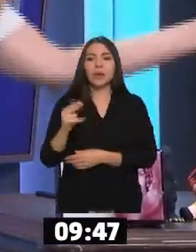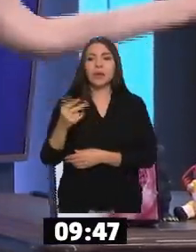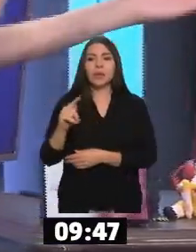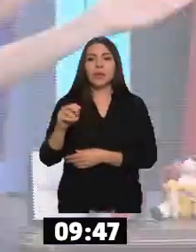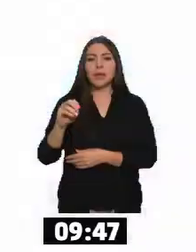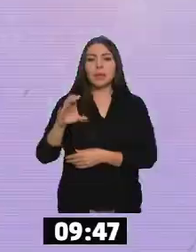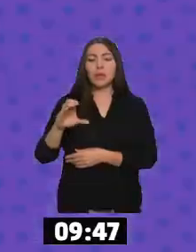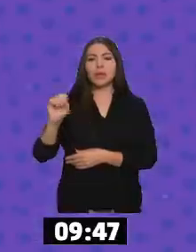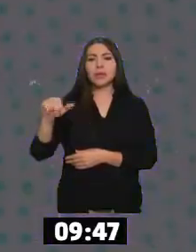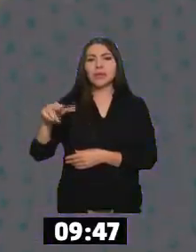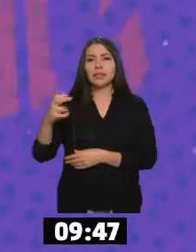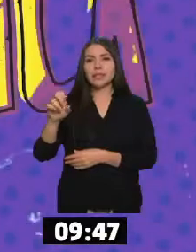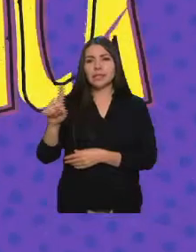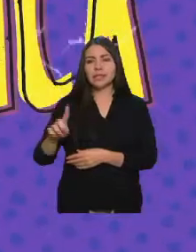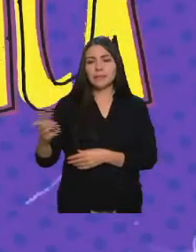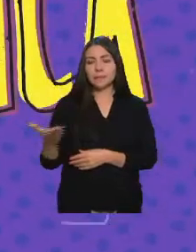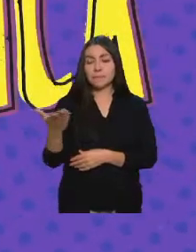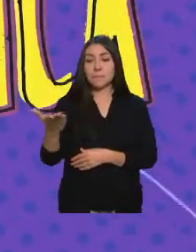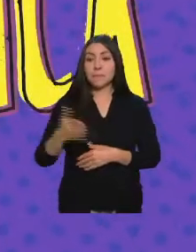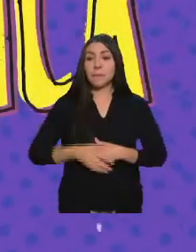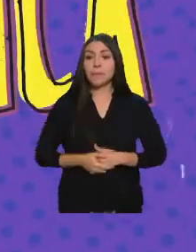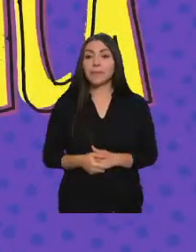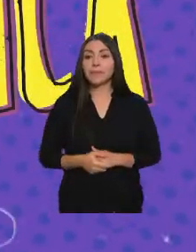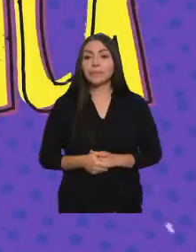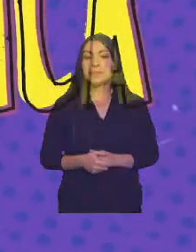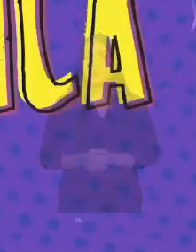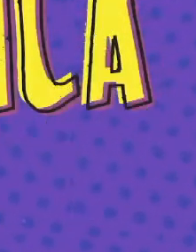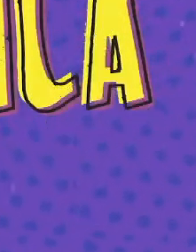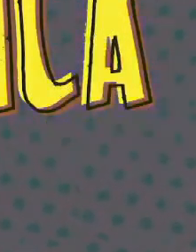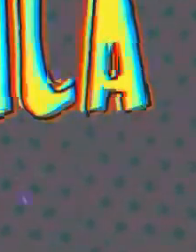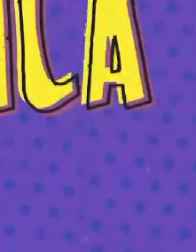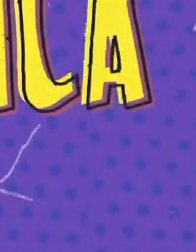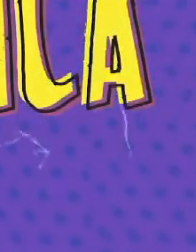¡Venga, Cuau! Se la llama olímpica.